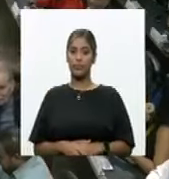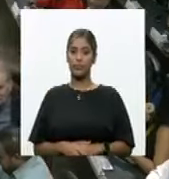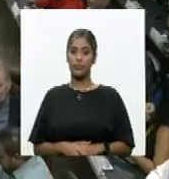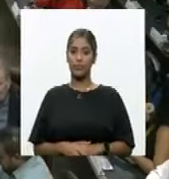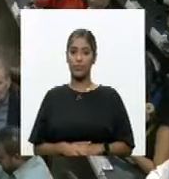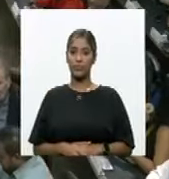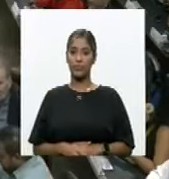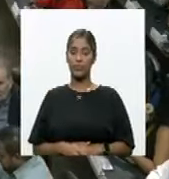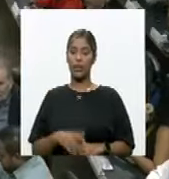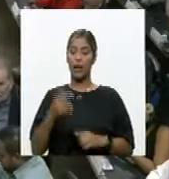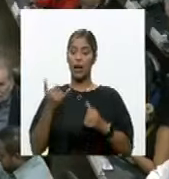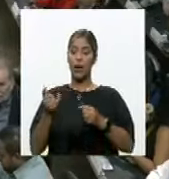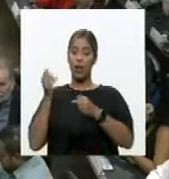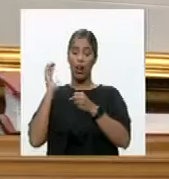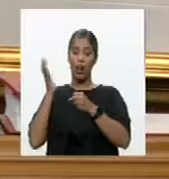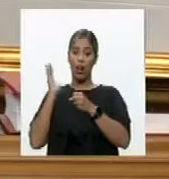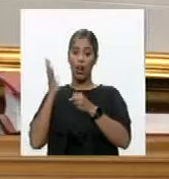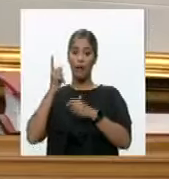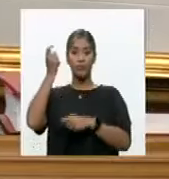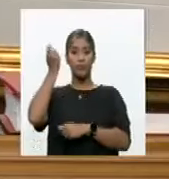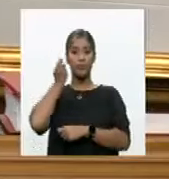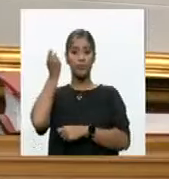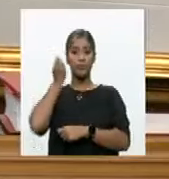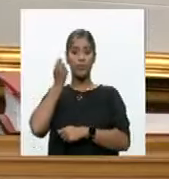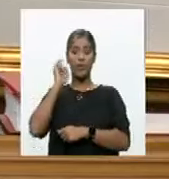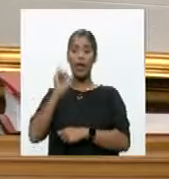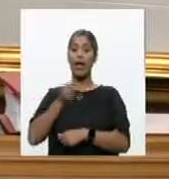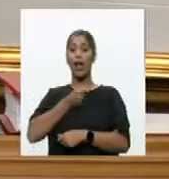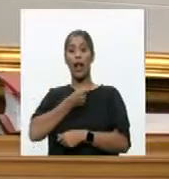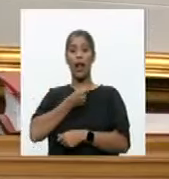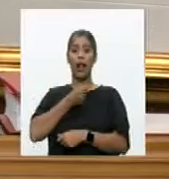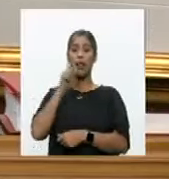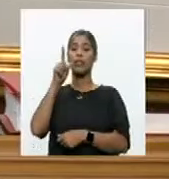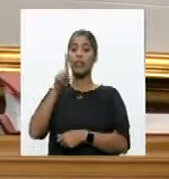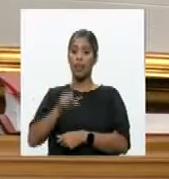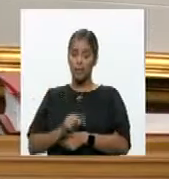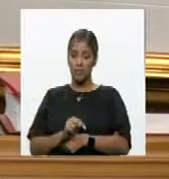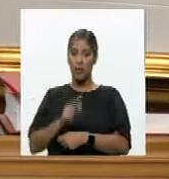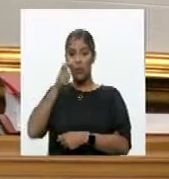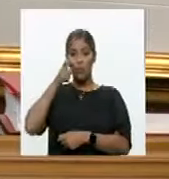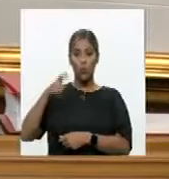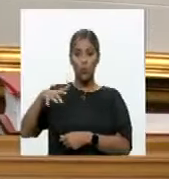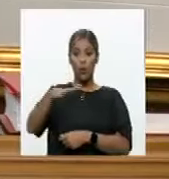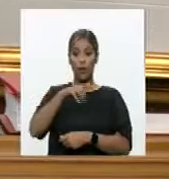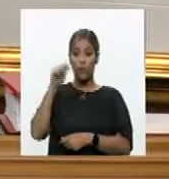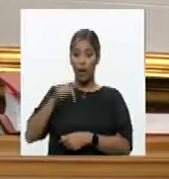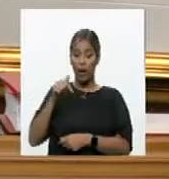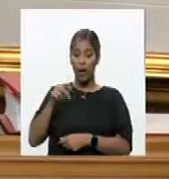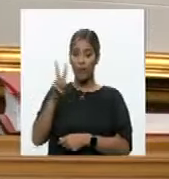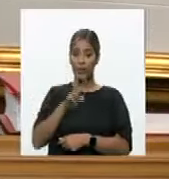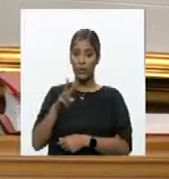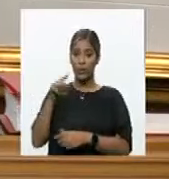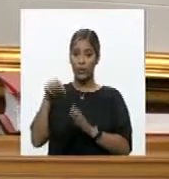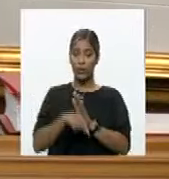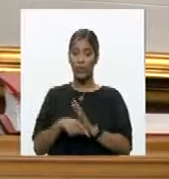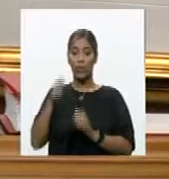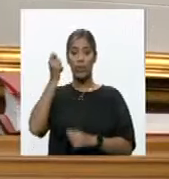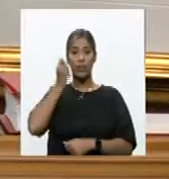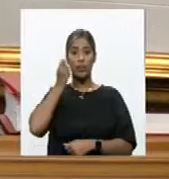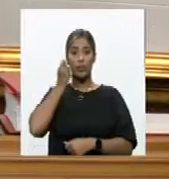Déjame la derecha de palabra al diputado y cantautor también del pueblo de Venezuela profundo, al